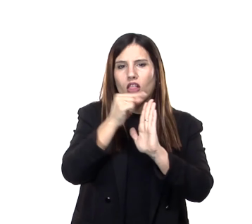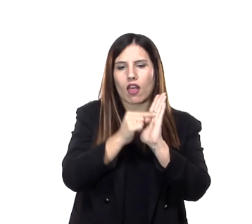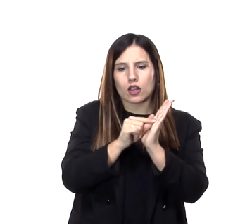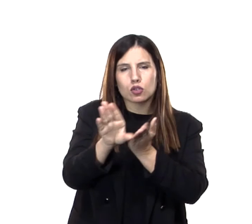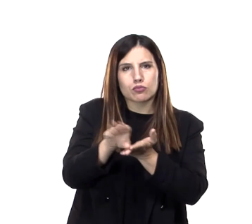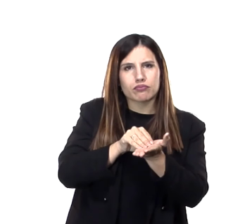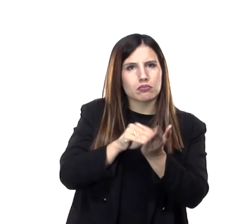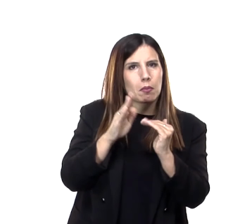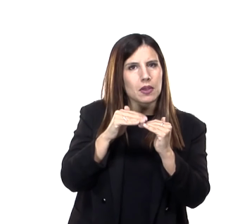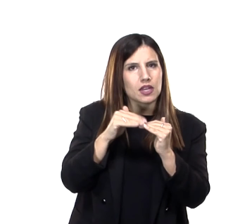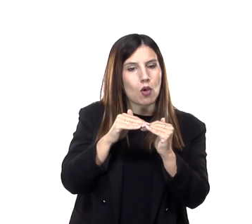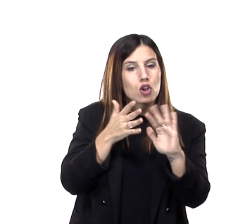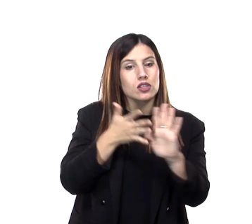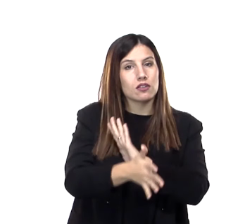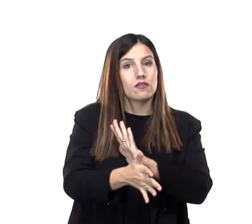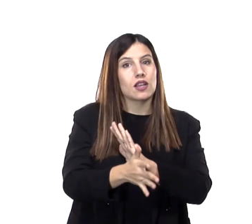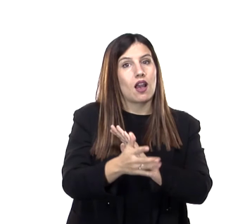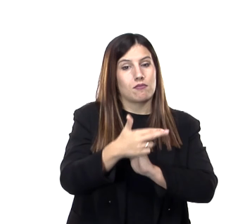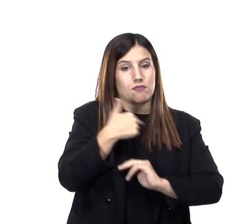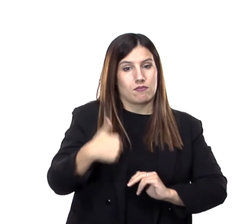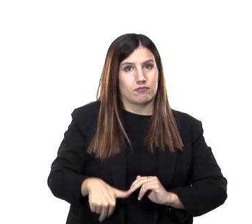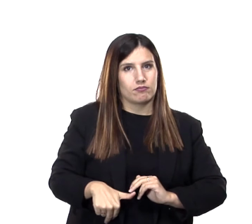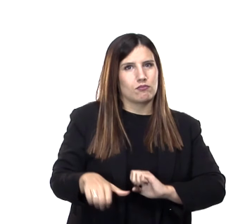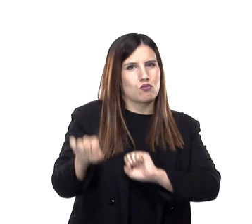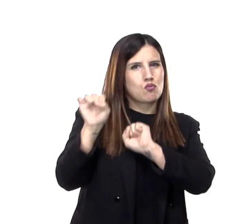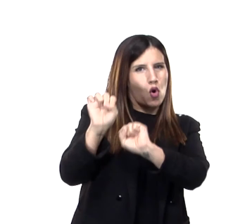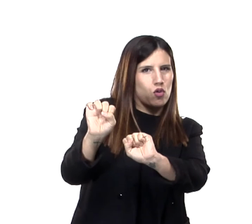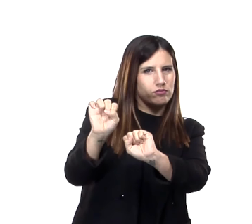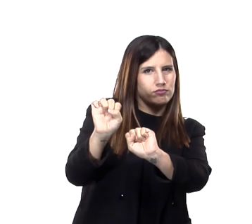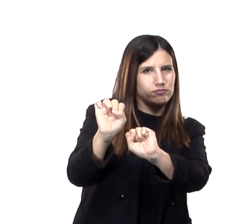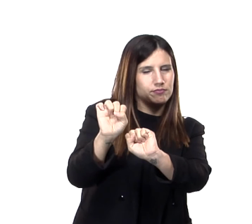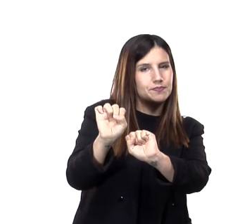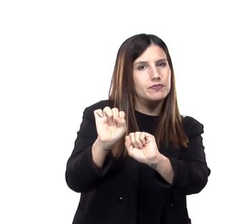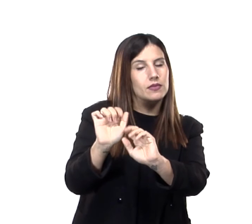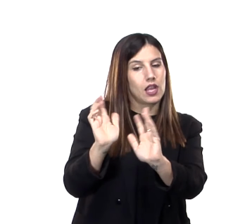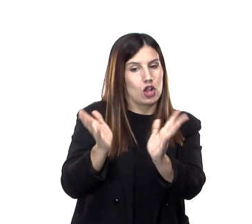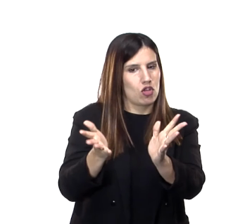protege a sí misma ya su población entonces realmente es urgente